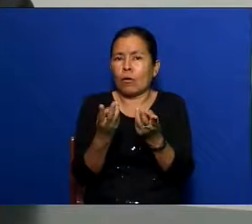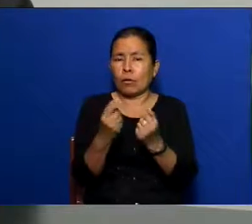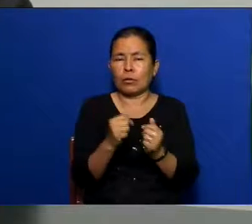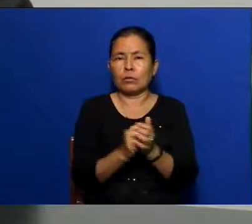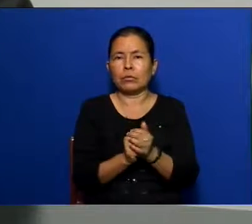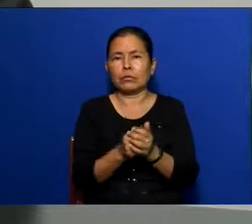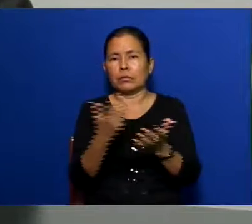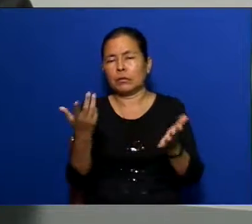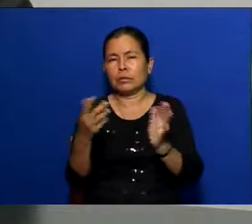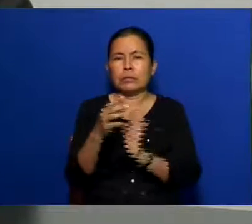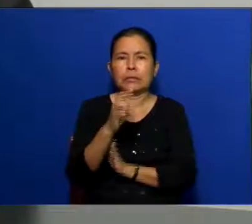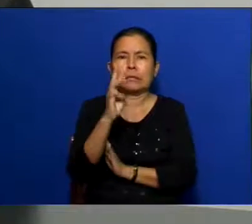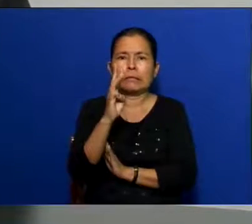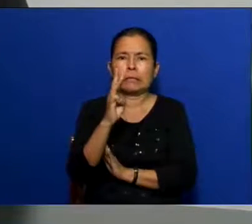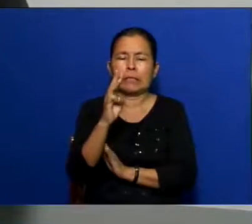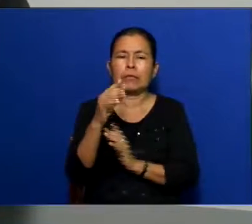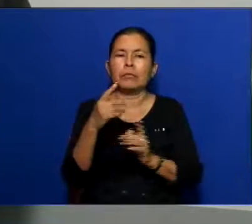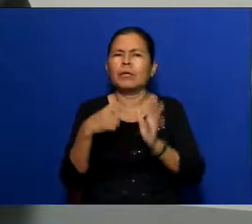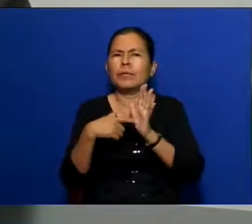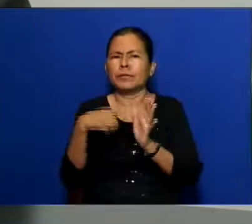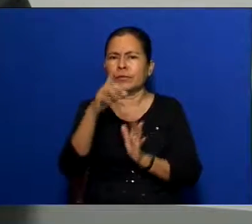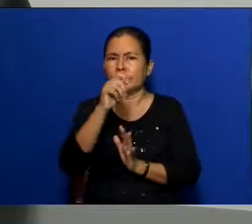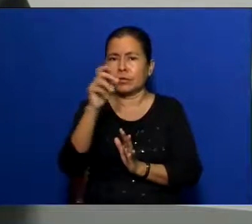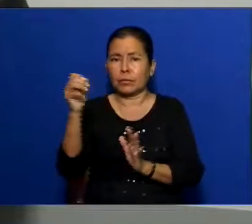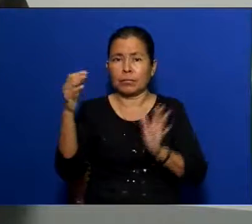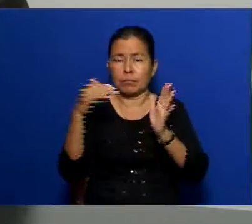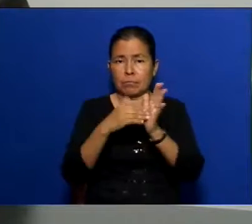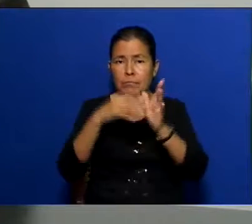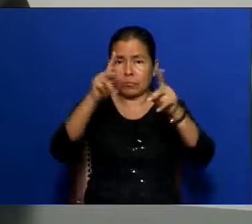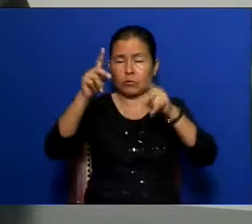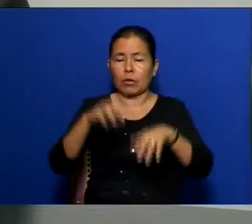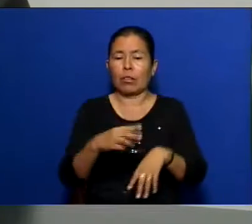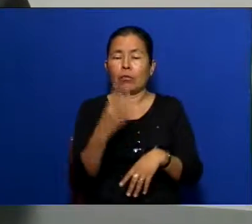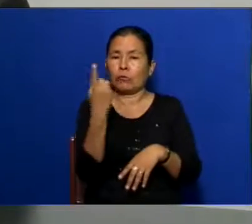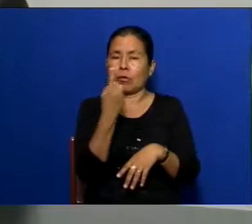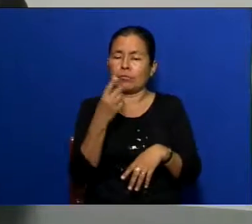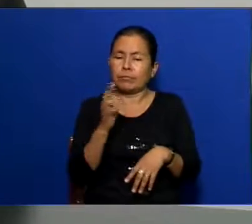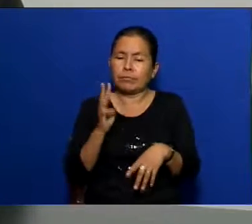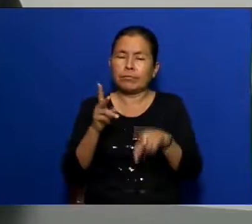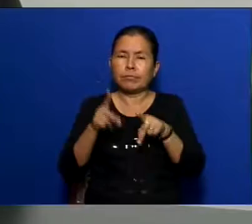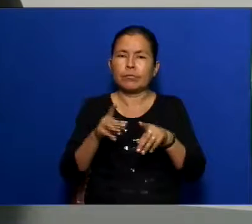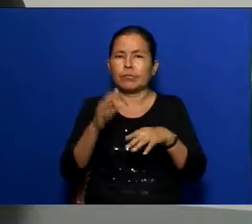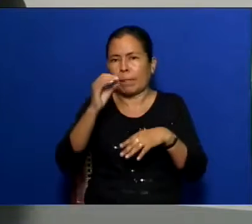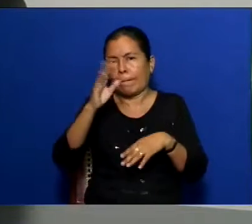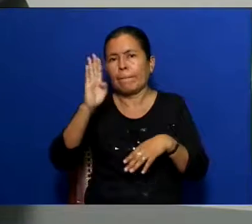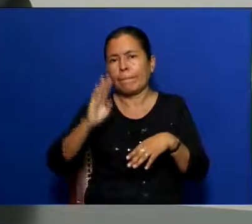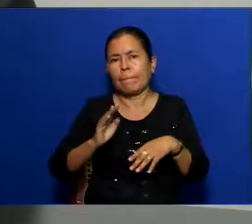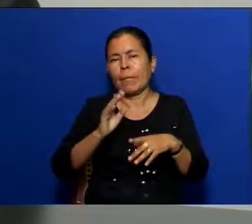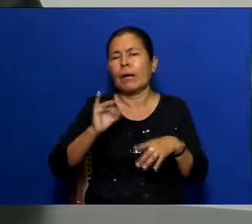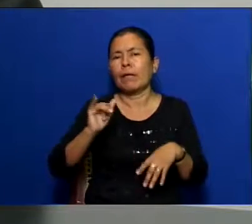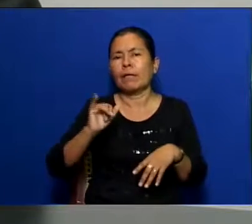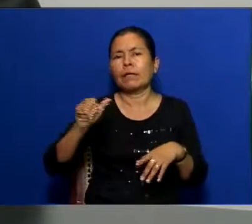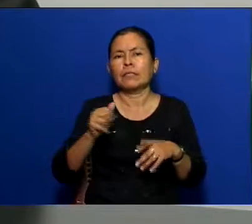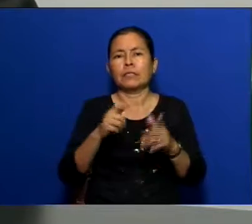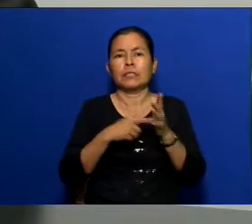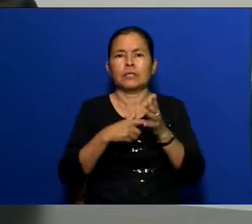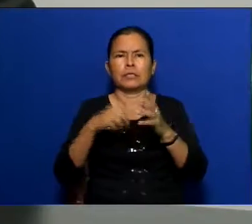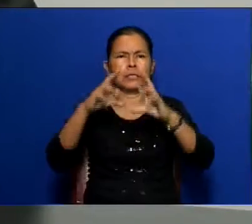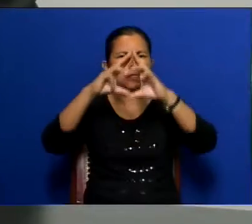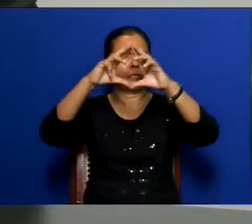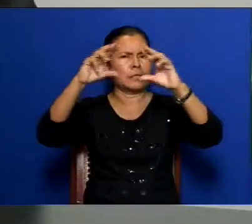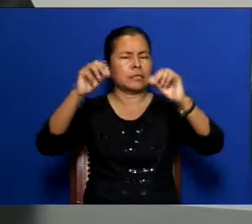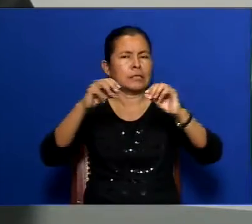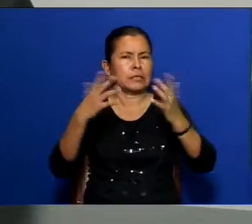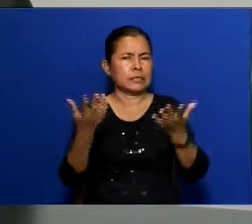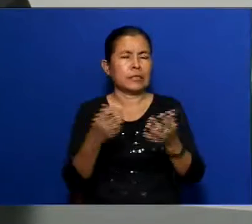a 3 por 100 mil habitantes, y los que tienen una tasa moderada es de 3 a 20. Uh-huh. Nicaragua tiene 9, o sea que